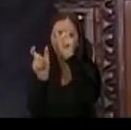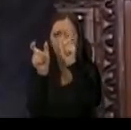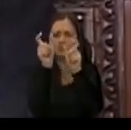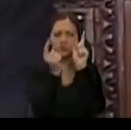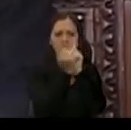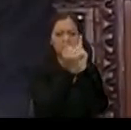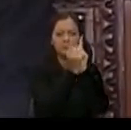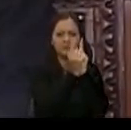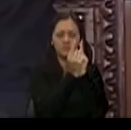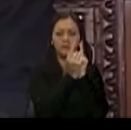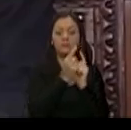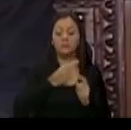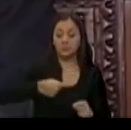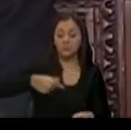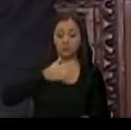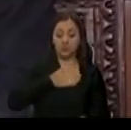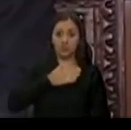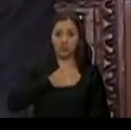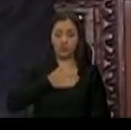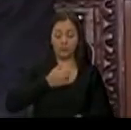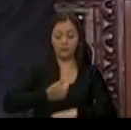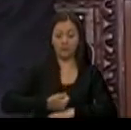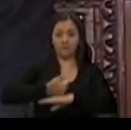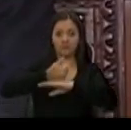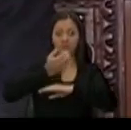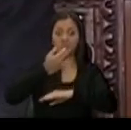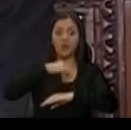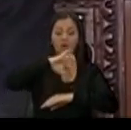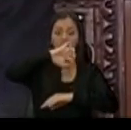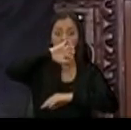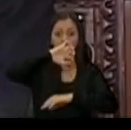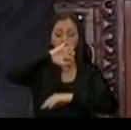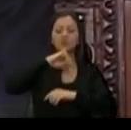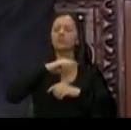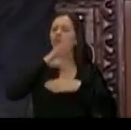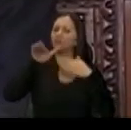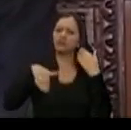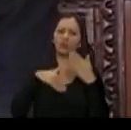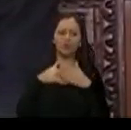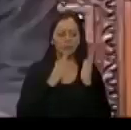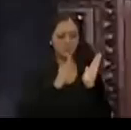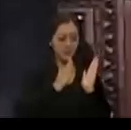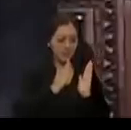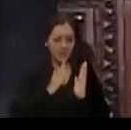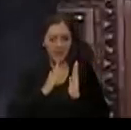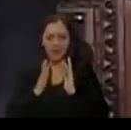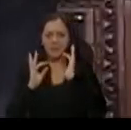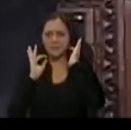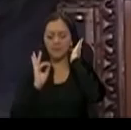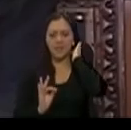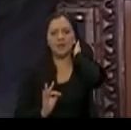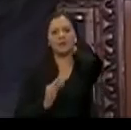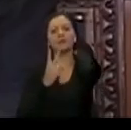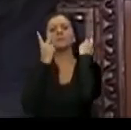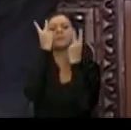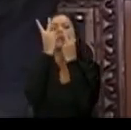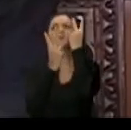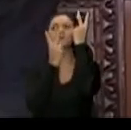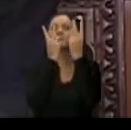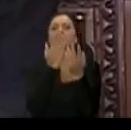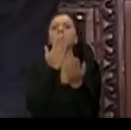Como obispos confiamos en que todos nos dispondremos adecuadamente a recibir esta privilegiada